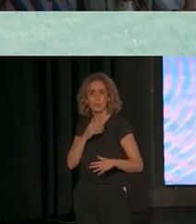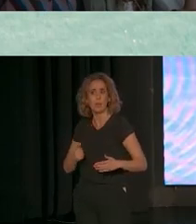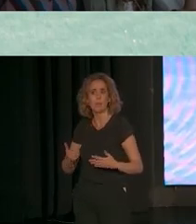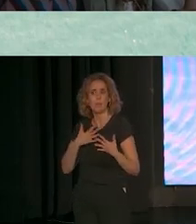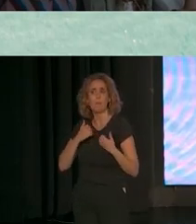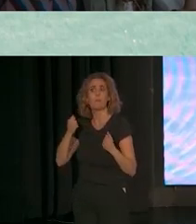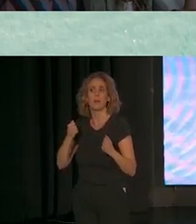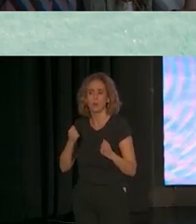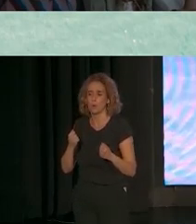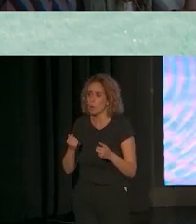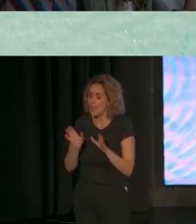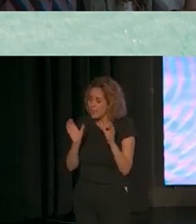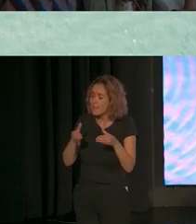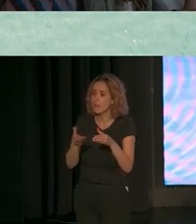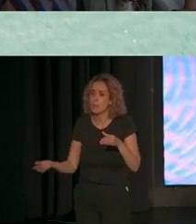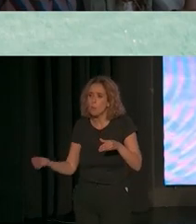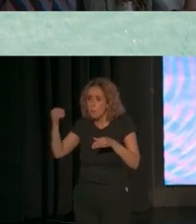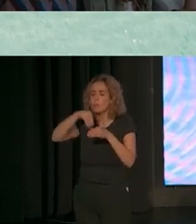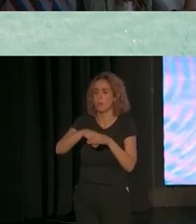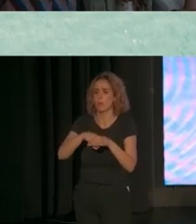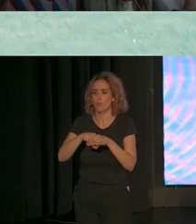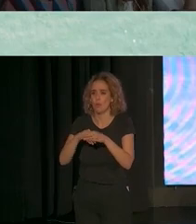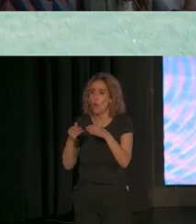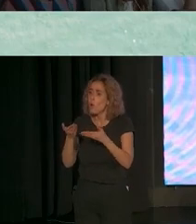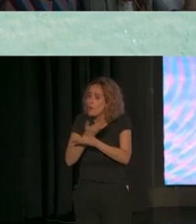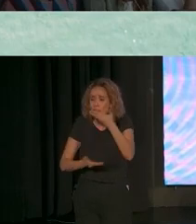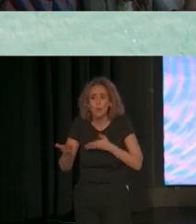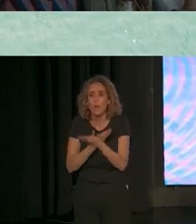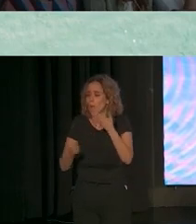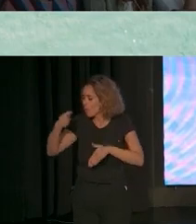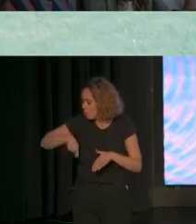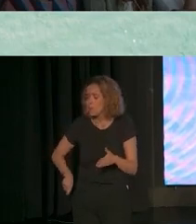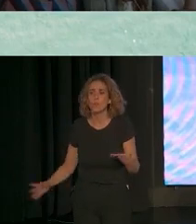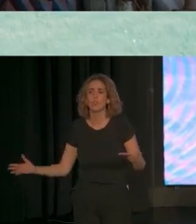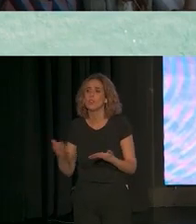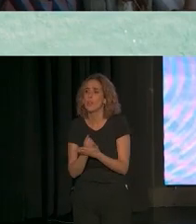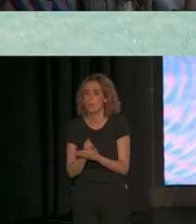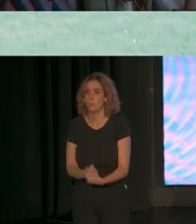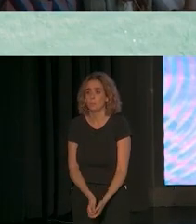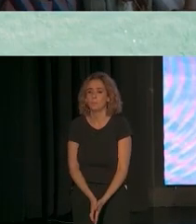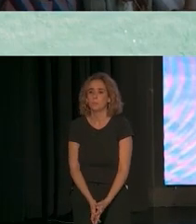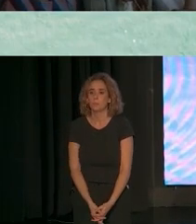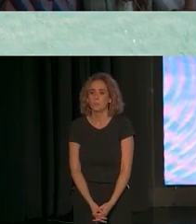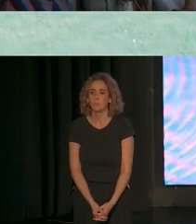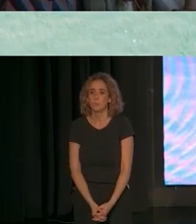equipo, socios que colaboran en todas las disciplinas junto con todos los profesionales que forman parte de la parte C.